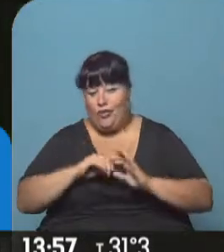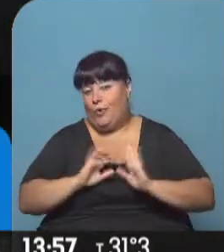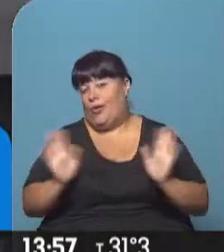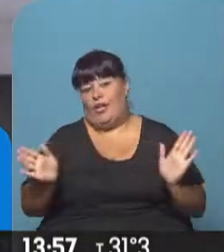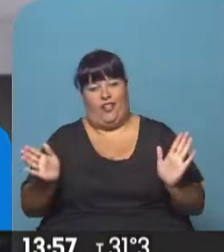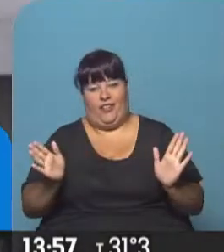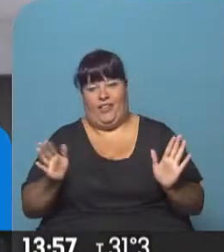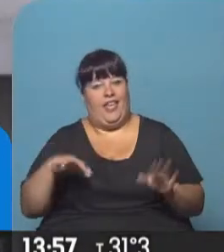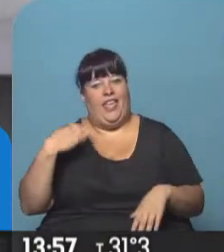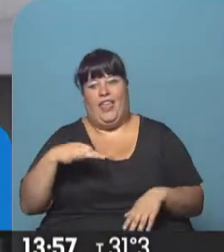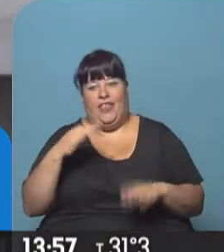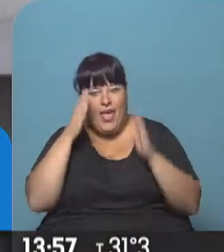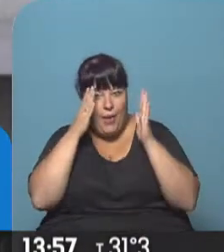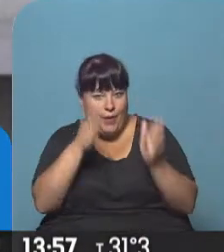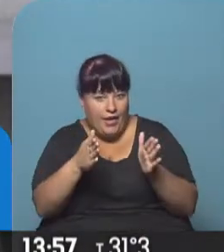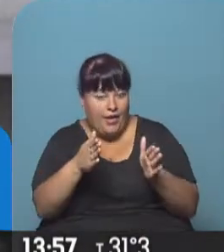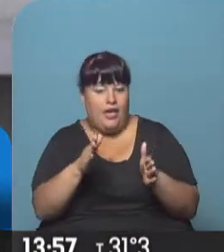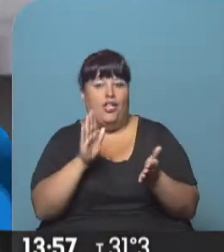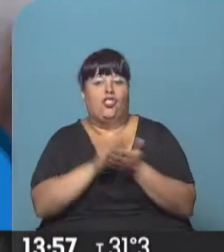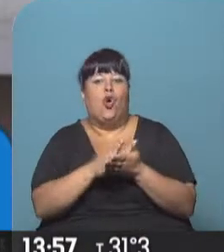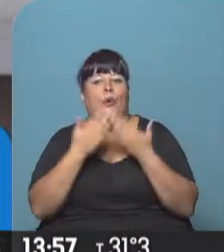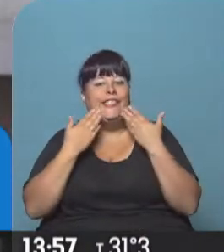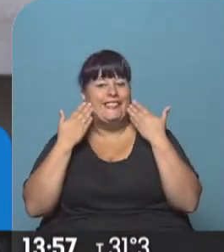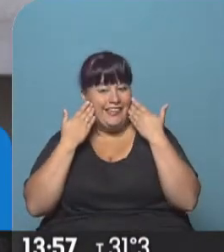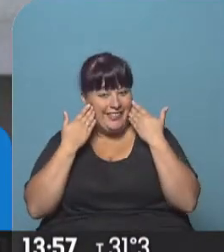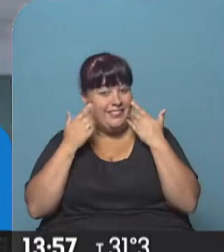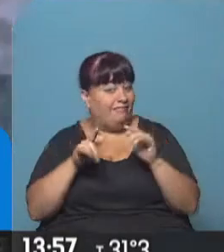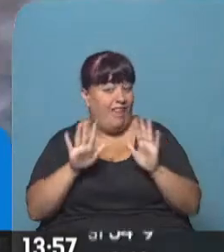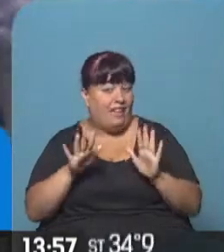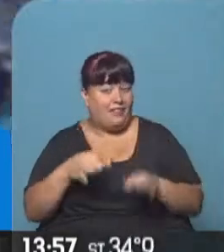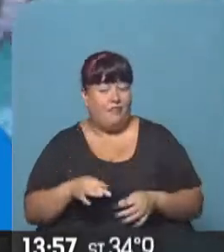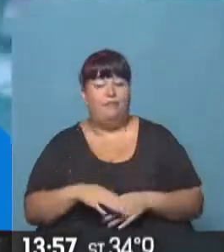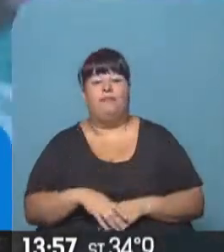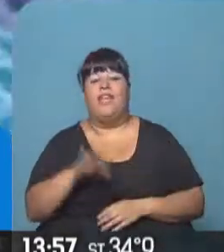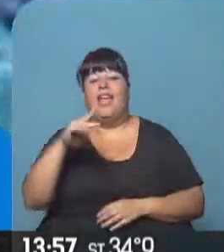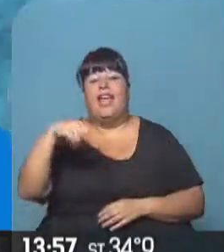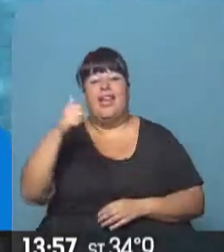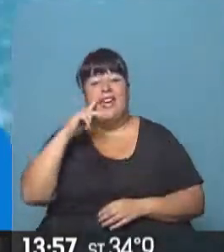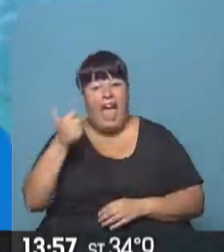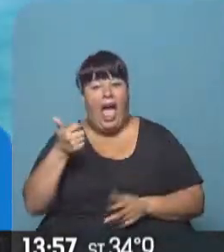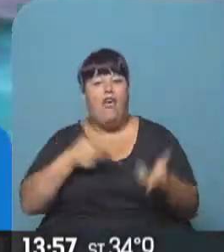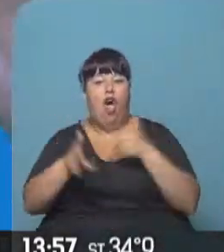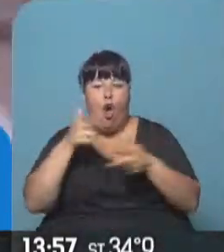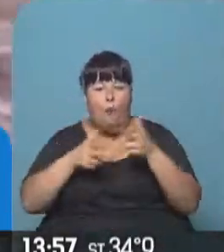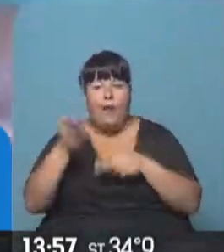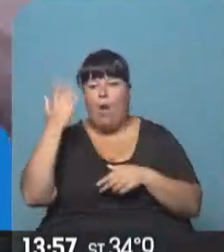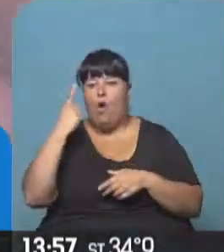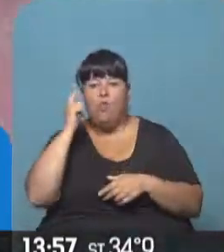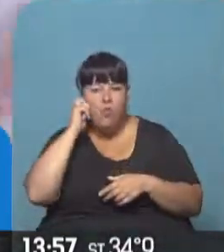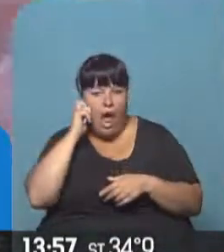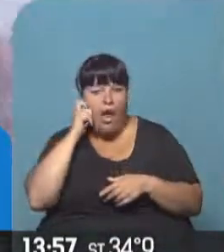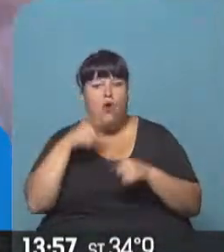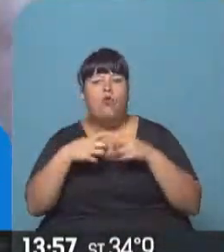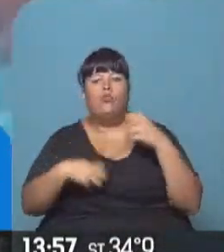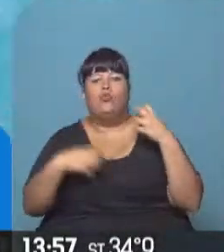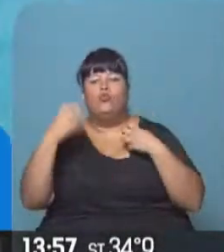bueno, tenemos que enfocarnos en la sonrisa. Y así fue. Nadia tuvo una serie de intervenciones desde que tenía un año por